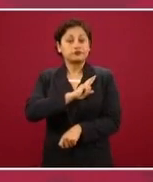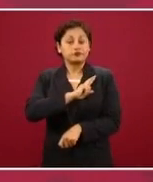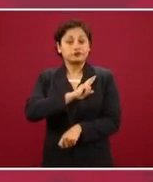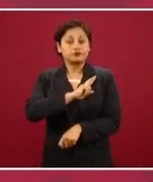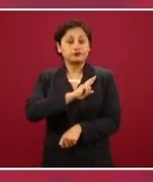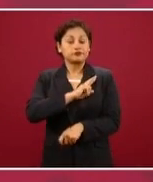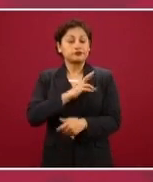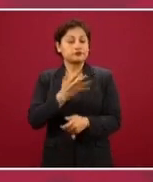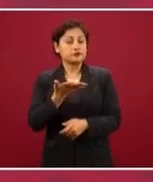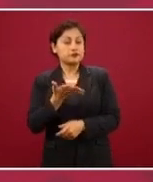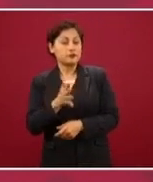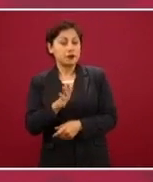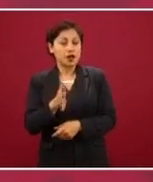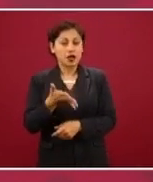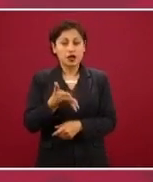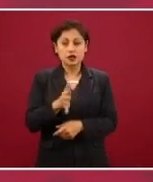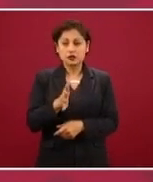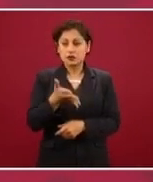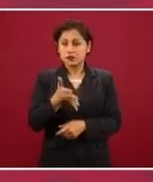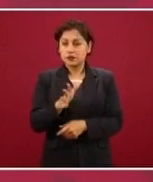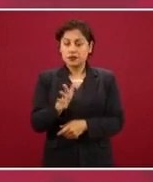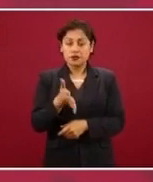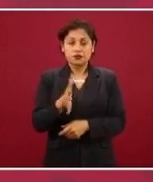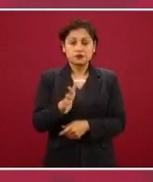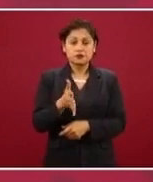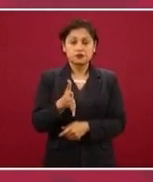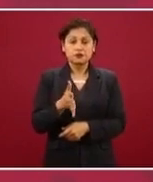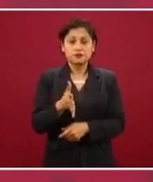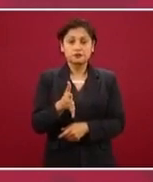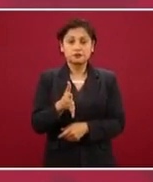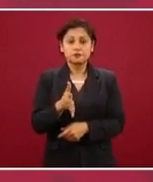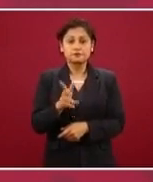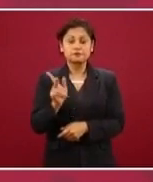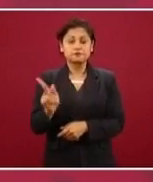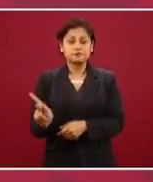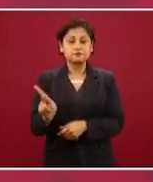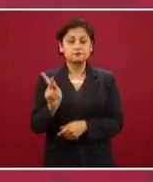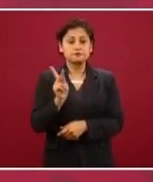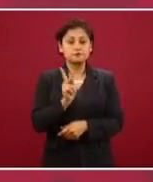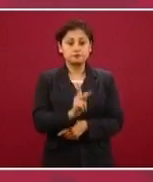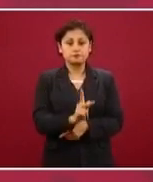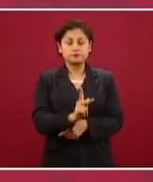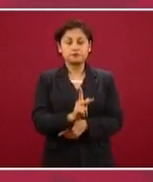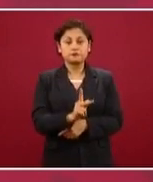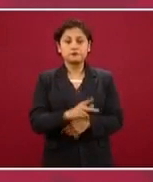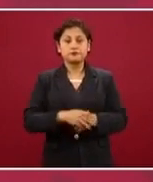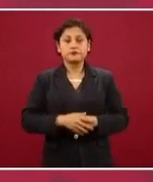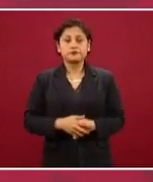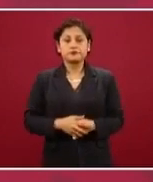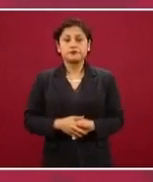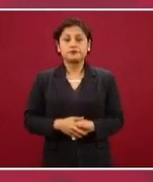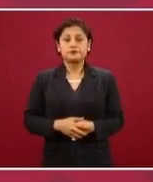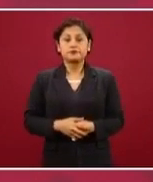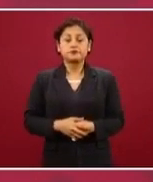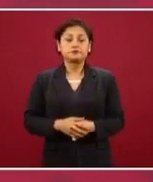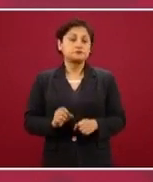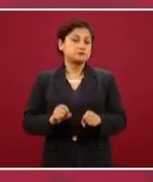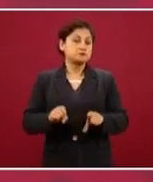algo parecido a lo que se llevó a cabo con la